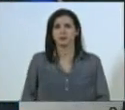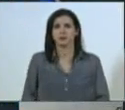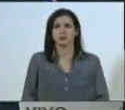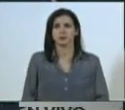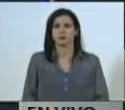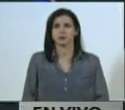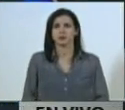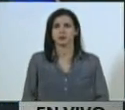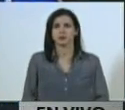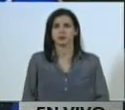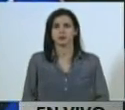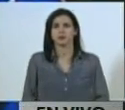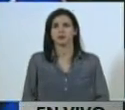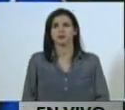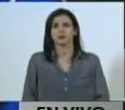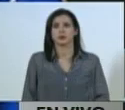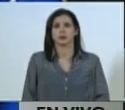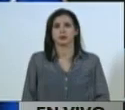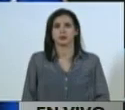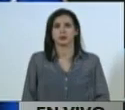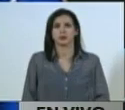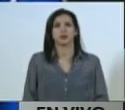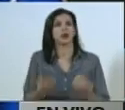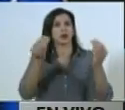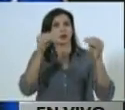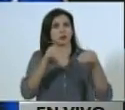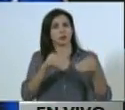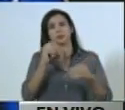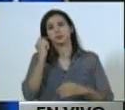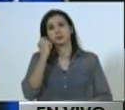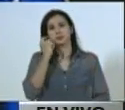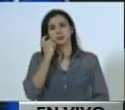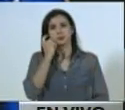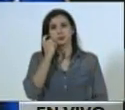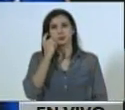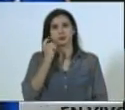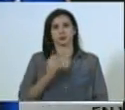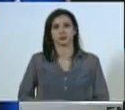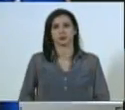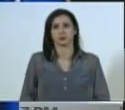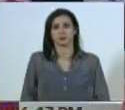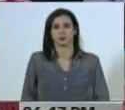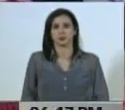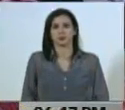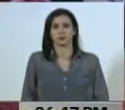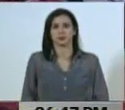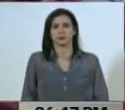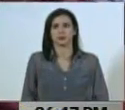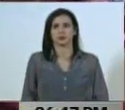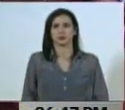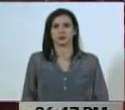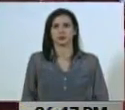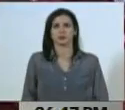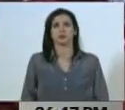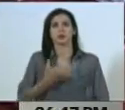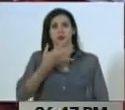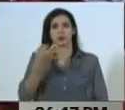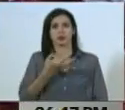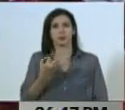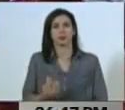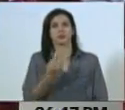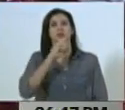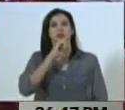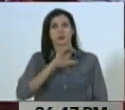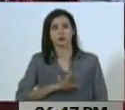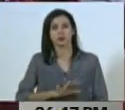ensure compliance to an agreement that is reached voluntarily. Esto es realmente histórico, ya que